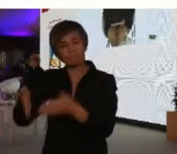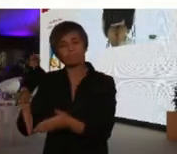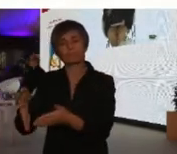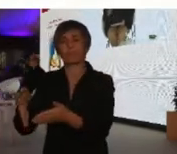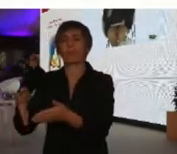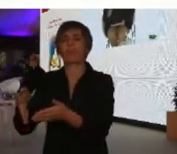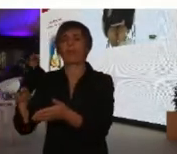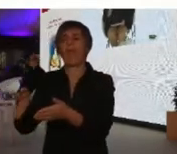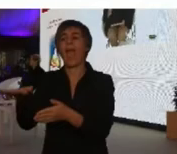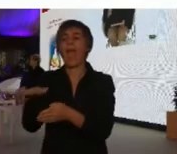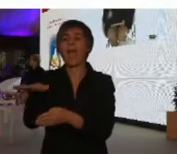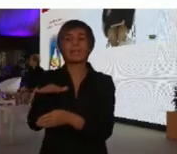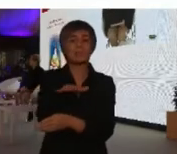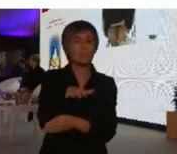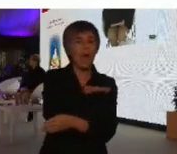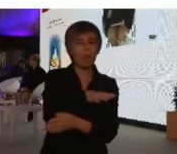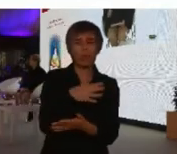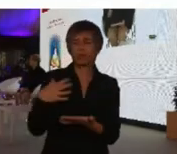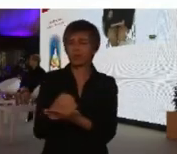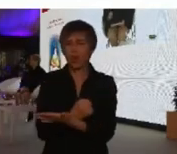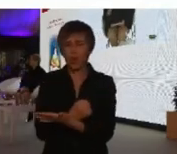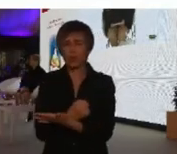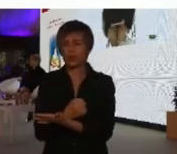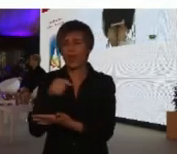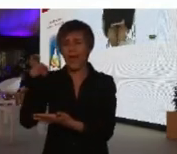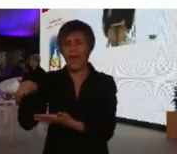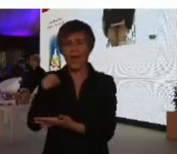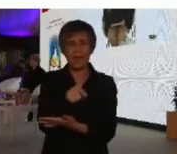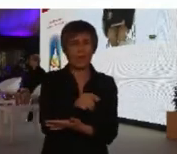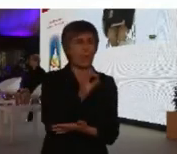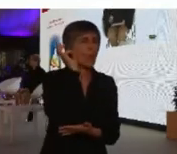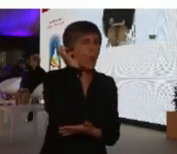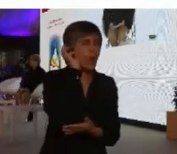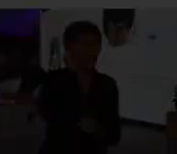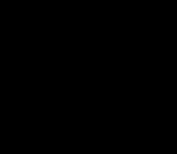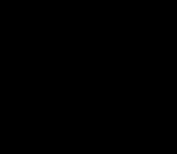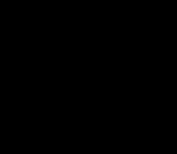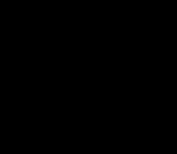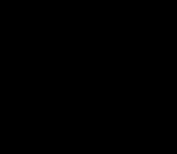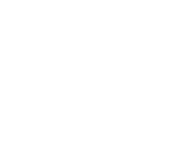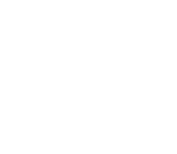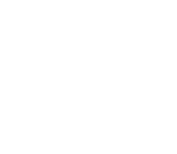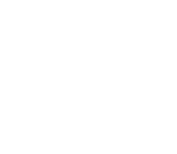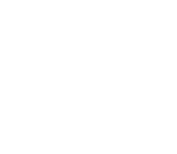todos aquellos espacios que colocan a las mujeres en posiciones de subordinación.